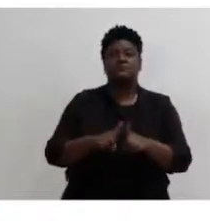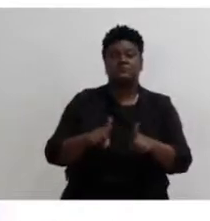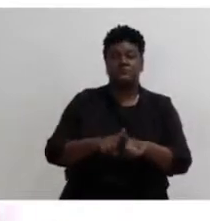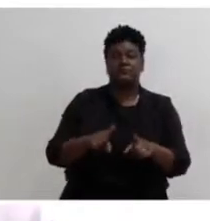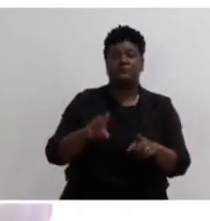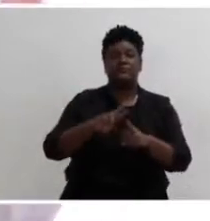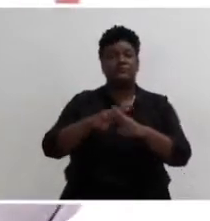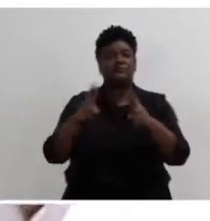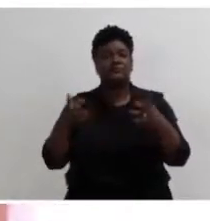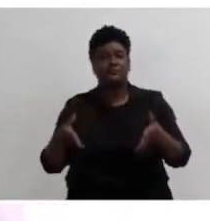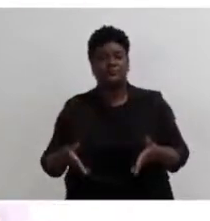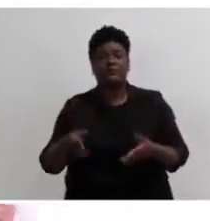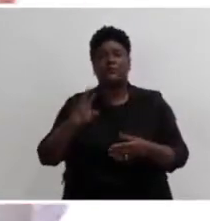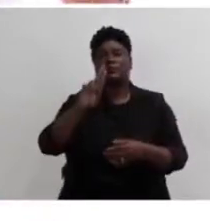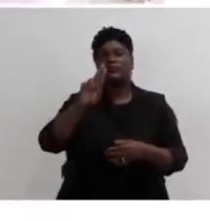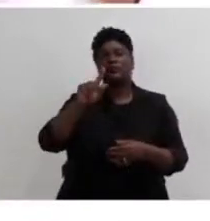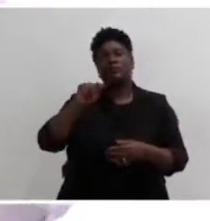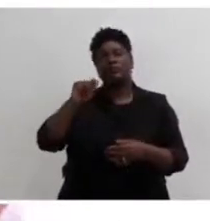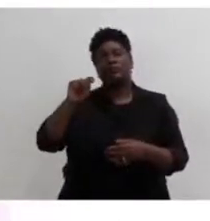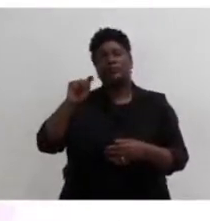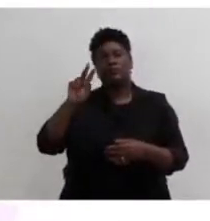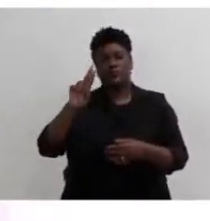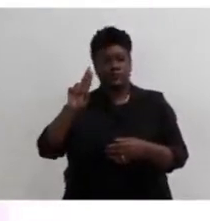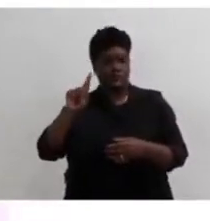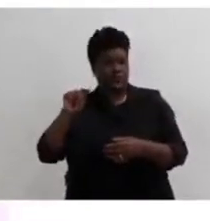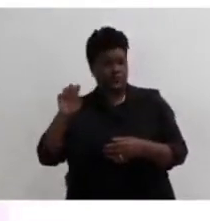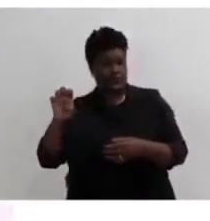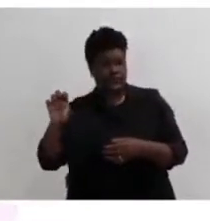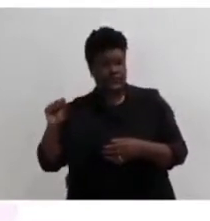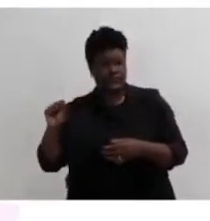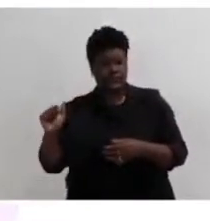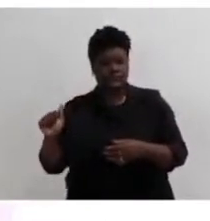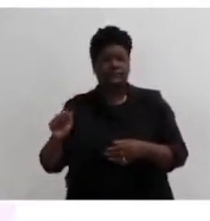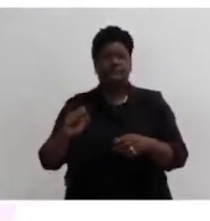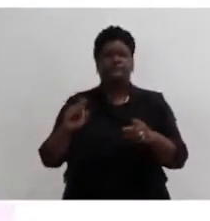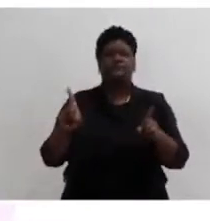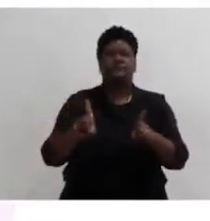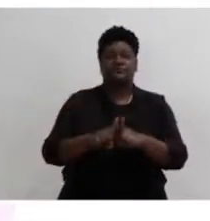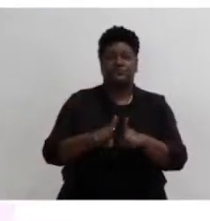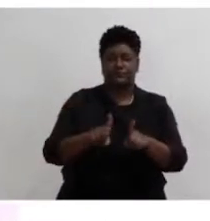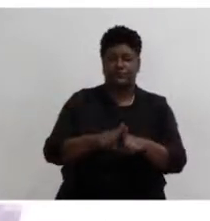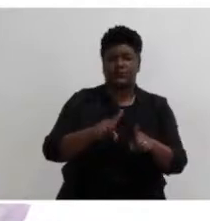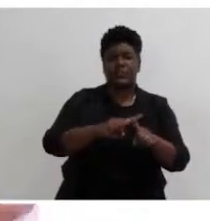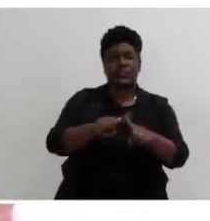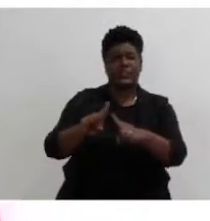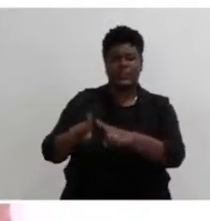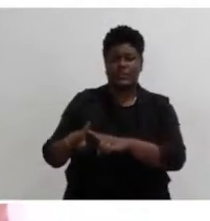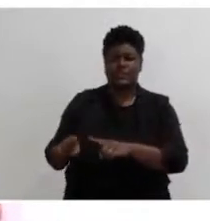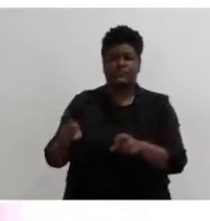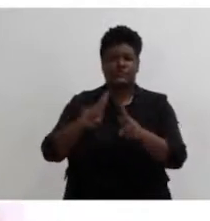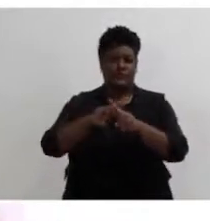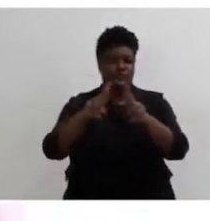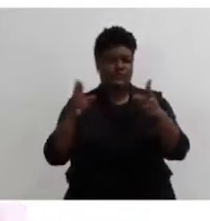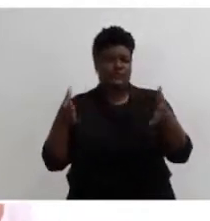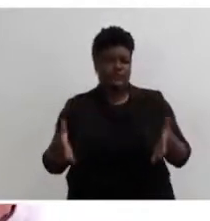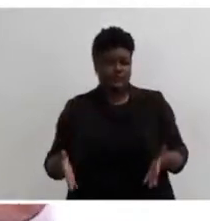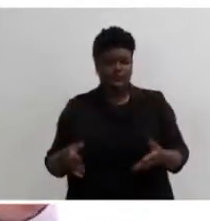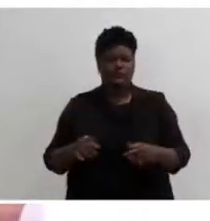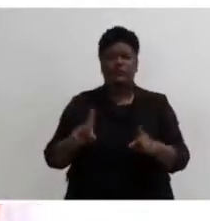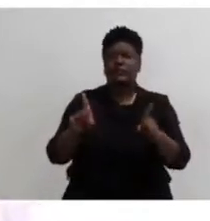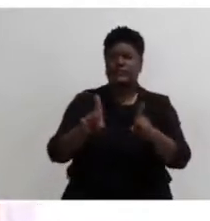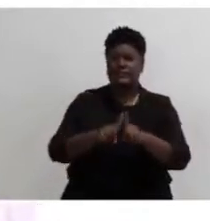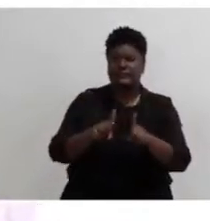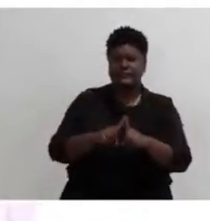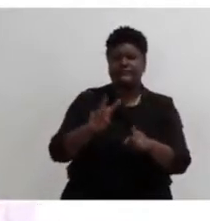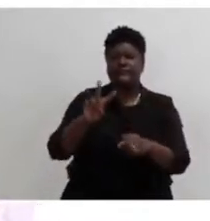de la UAS, demás vicerrectores, a Ricardo Winter, rector de UPIT, a todos los viceministros que nos acompañan,